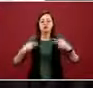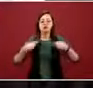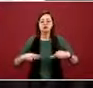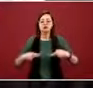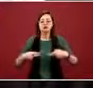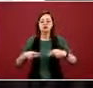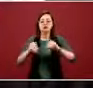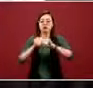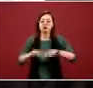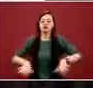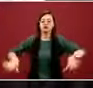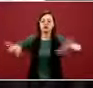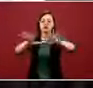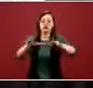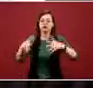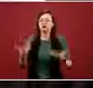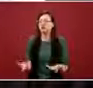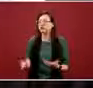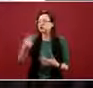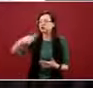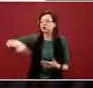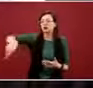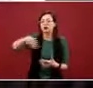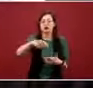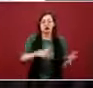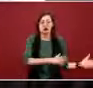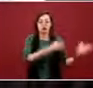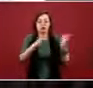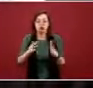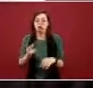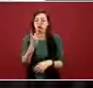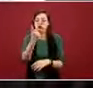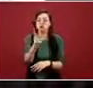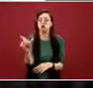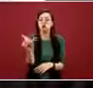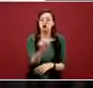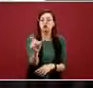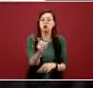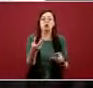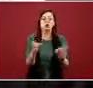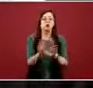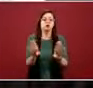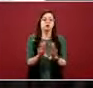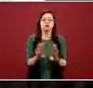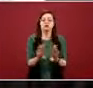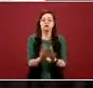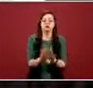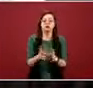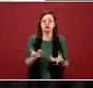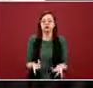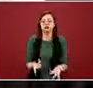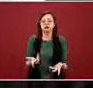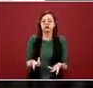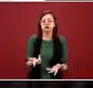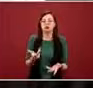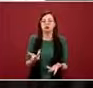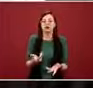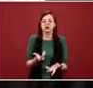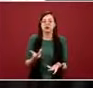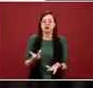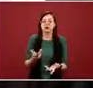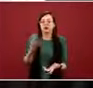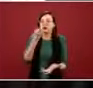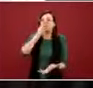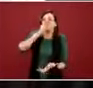sobre todo que nos crea que vamos a entrar a la fase 2? O sea, ¿cuál es el indicador que le va a decir a usted, que nos venga